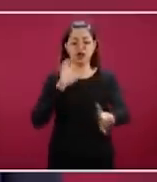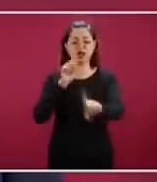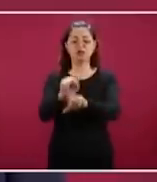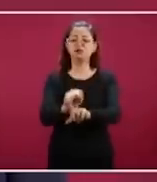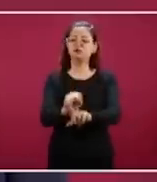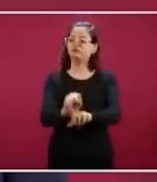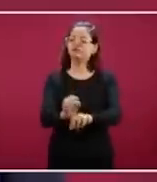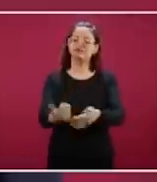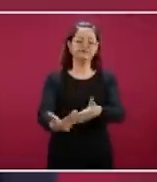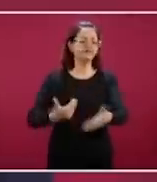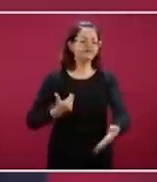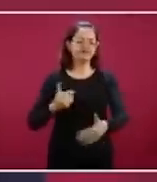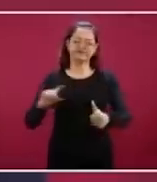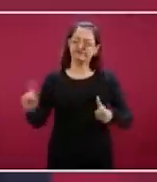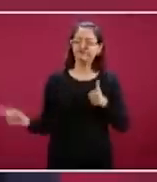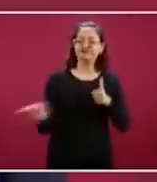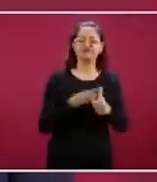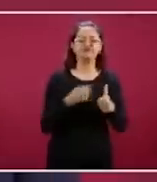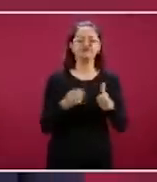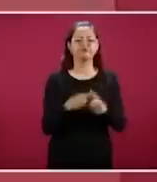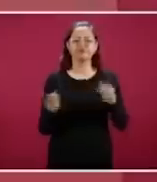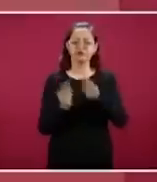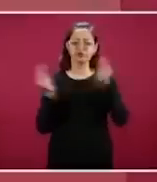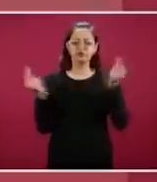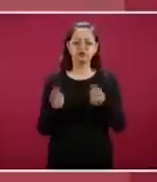son frutos de la justicia